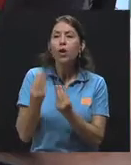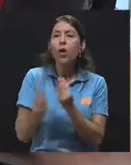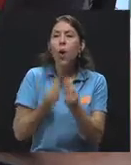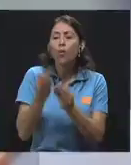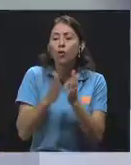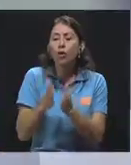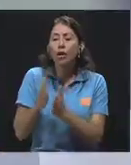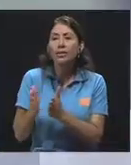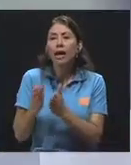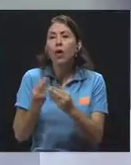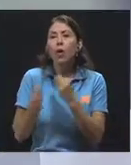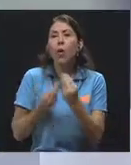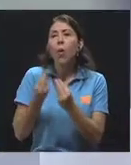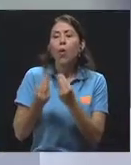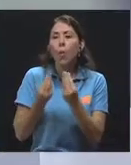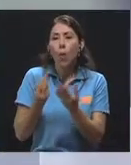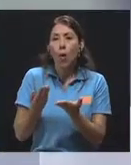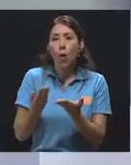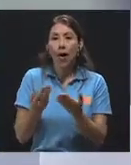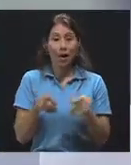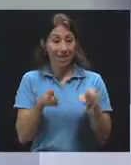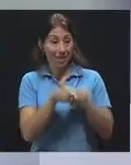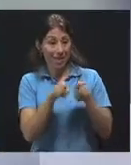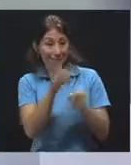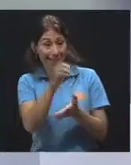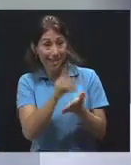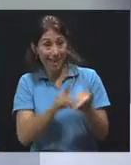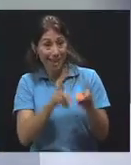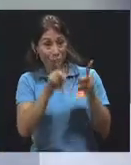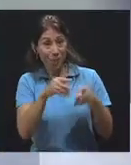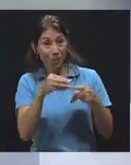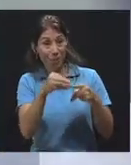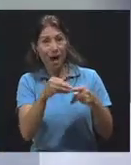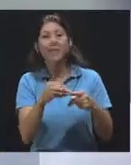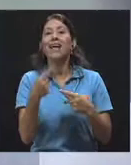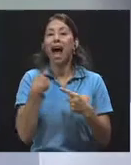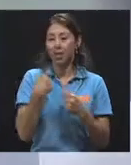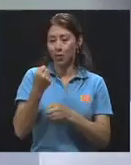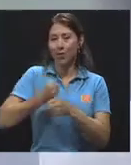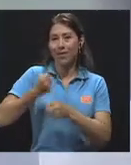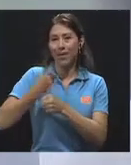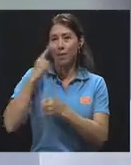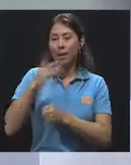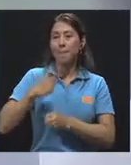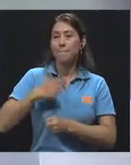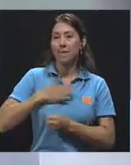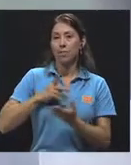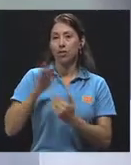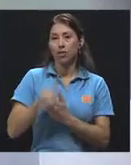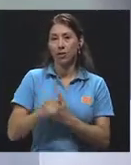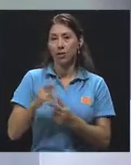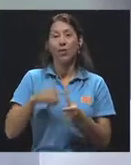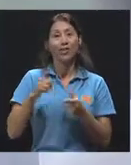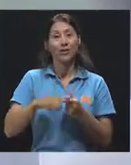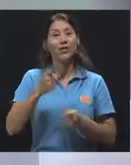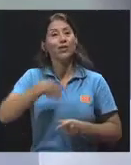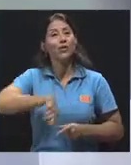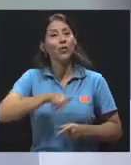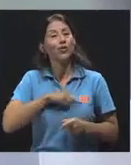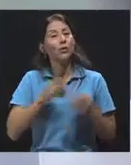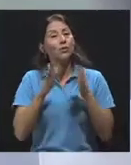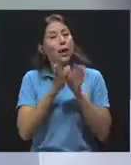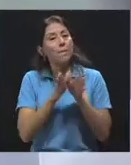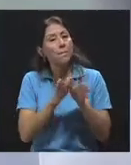el presupuesto, en diseño de personajes voy a trabajar diseños de personajes para mi proyecto, ¿verdad? Entonces estamos ampliando un poco en